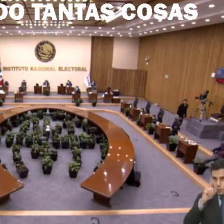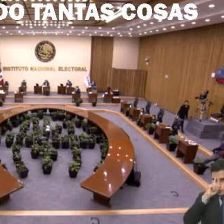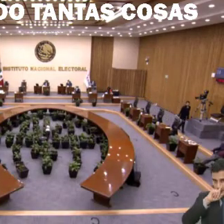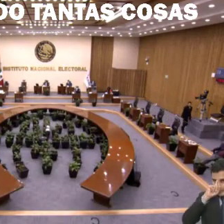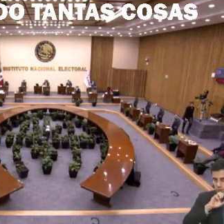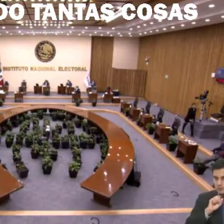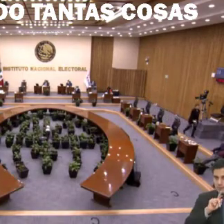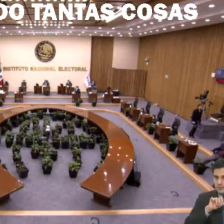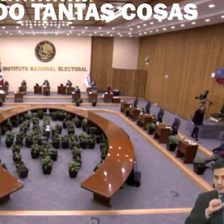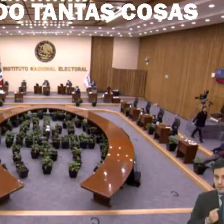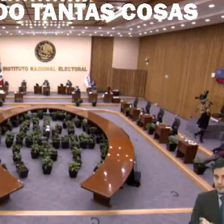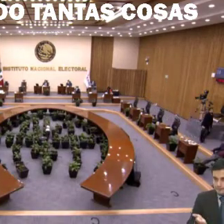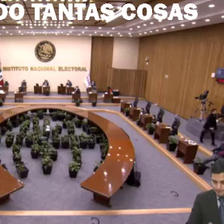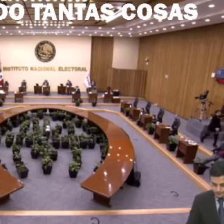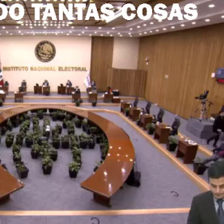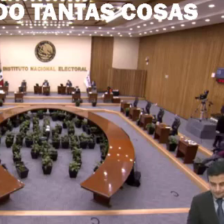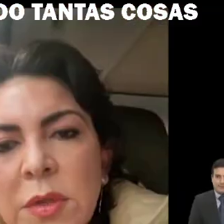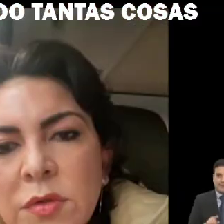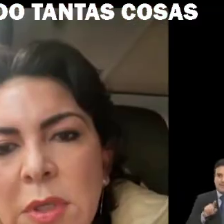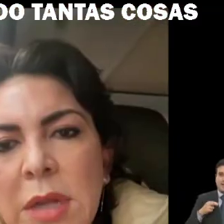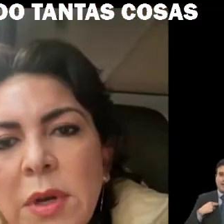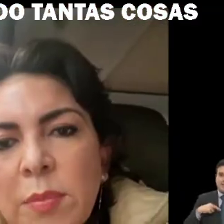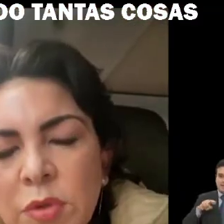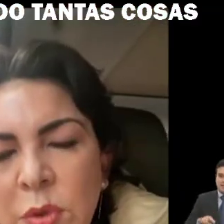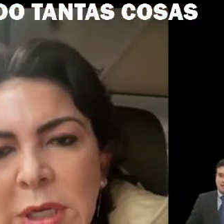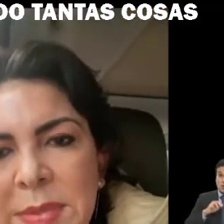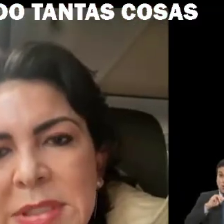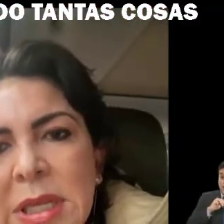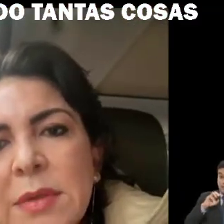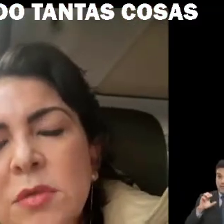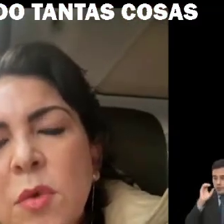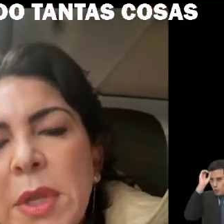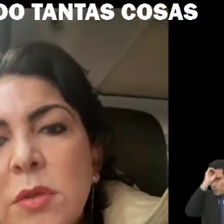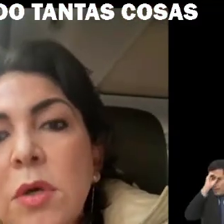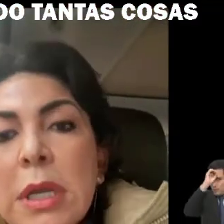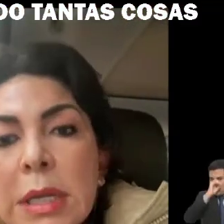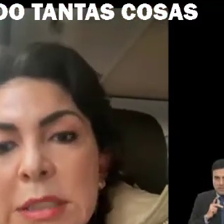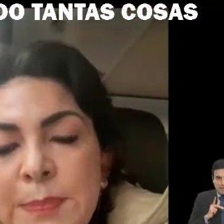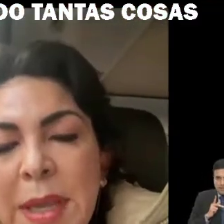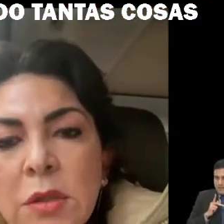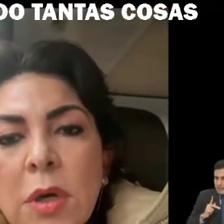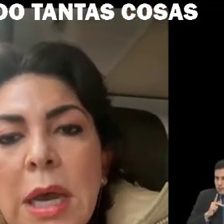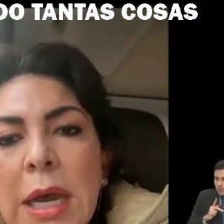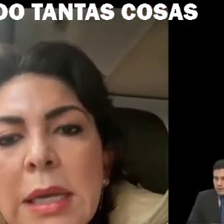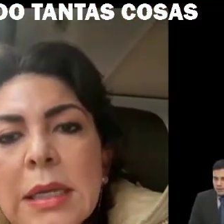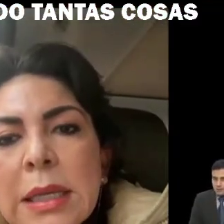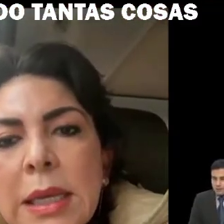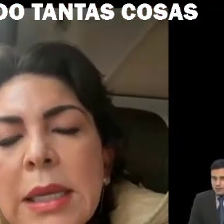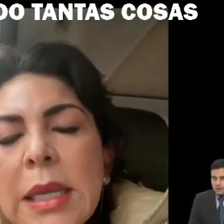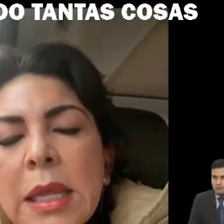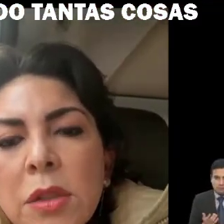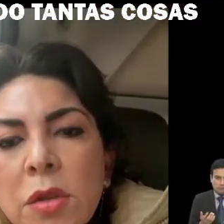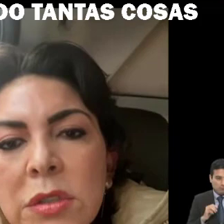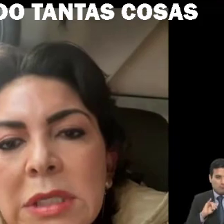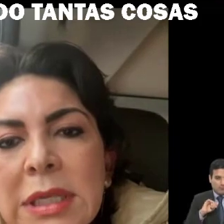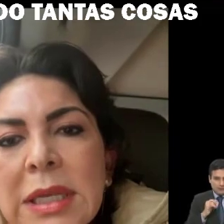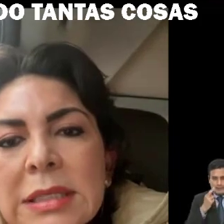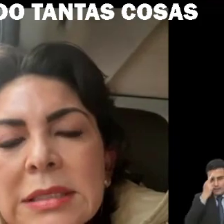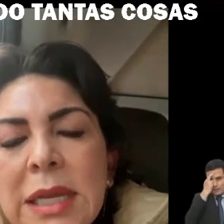convencido de que la verdadera doctrina del conservadurismo es la hipocresía.